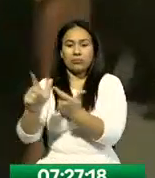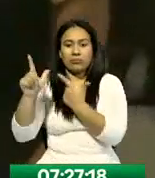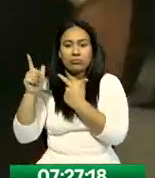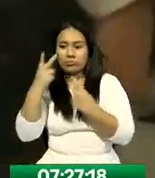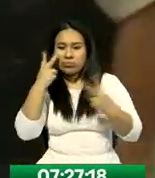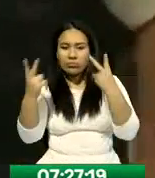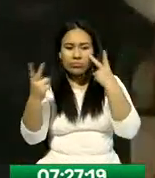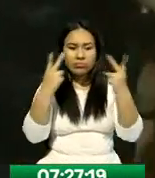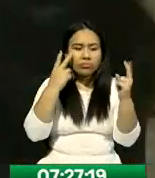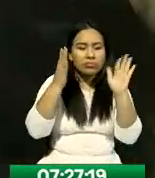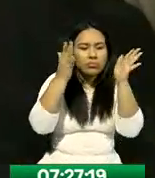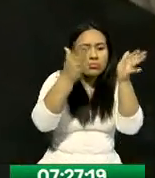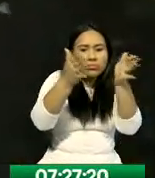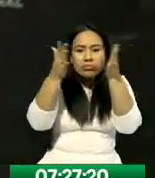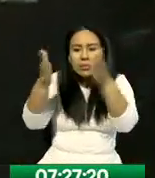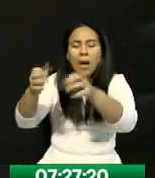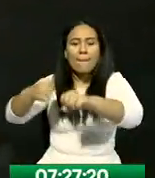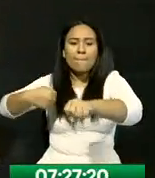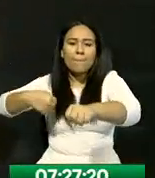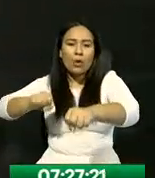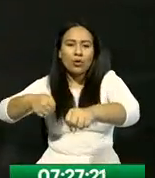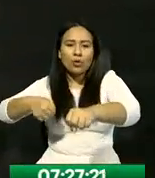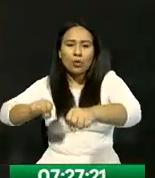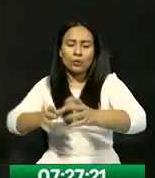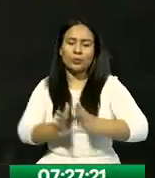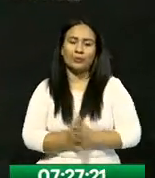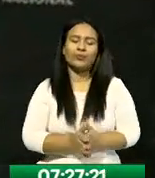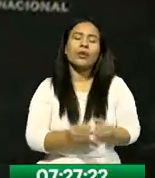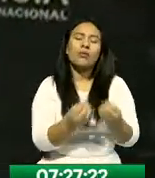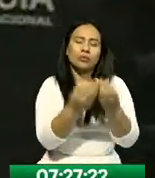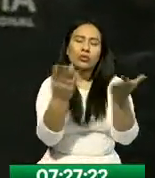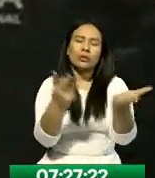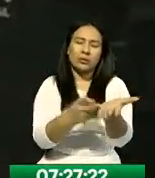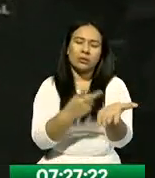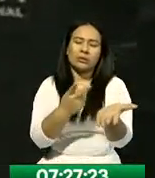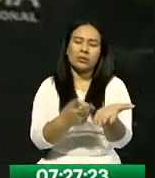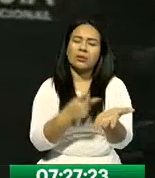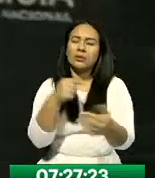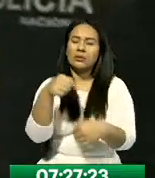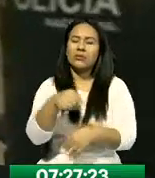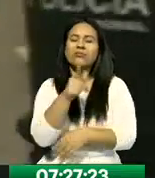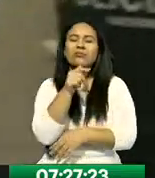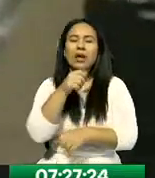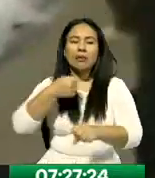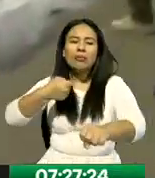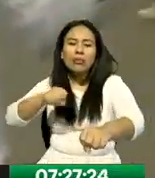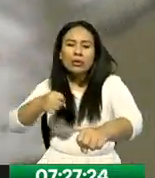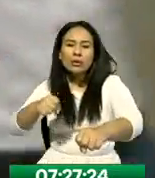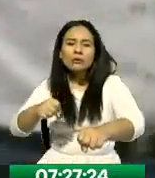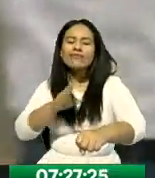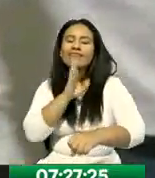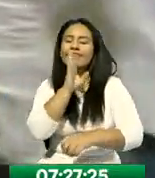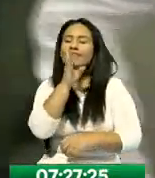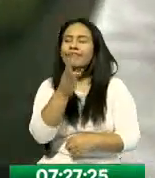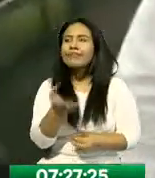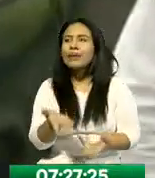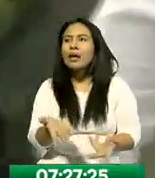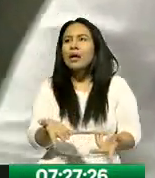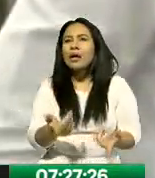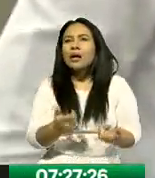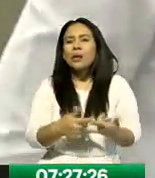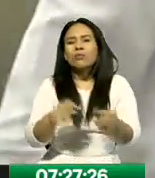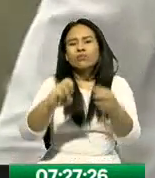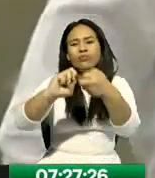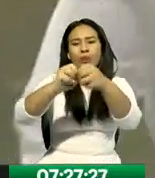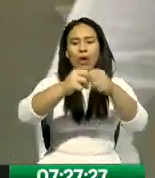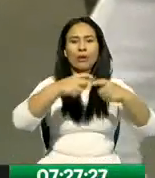operativos Fortaleza enfocados a motocicletas, que muchas de las veces son quienes causan algún tipo de